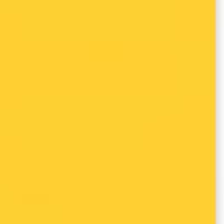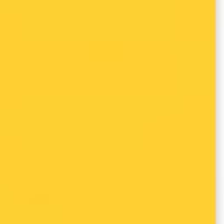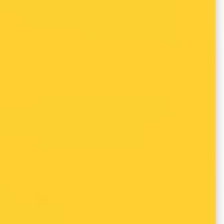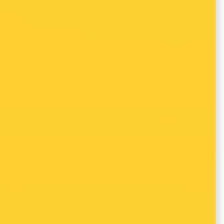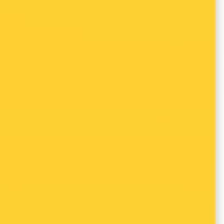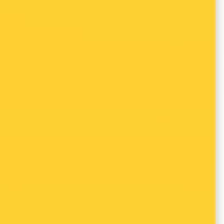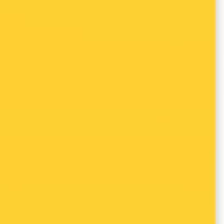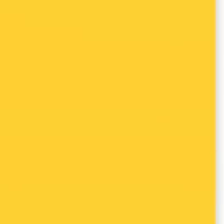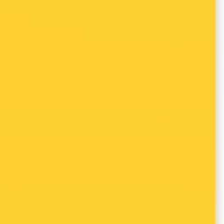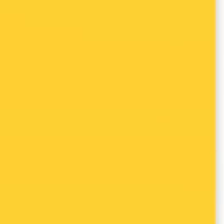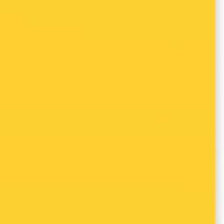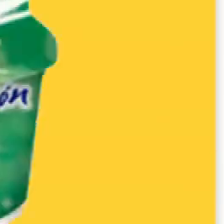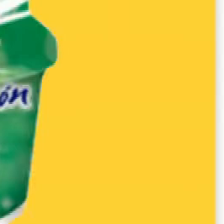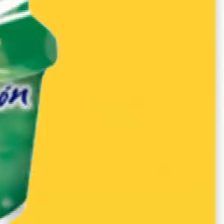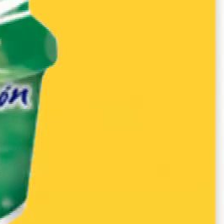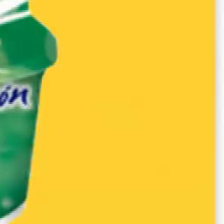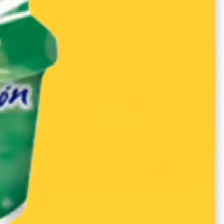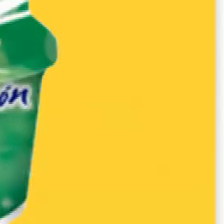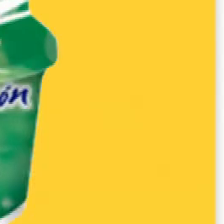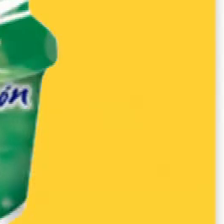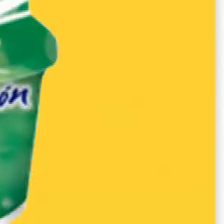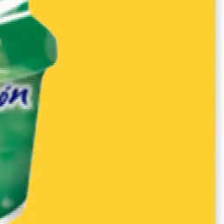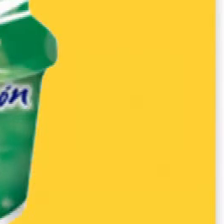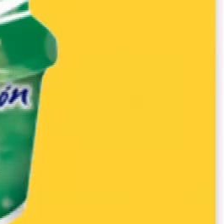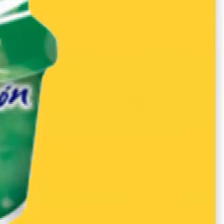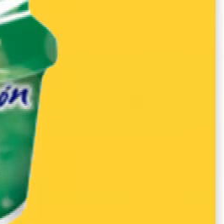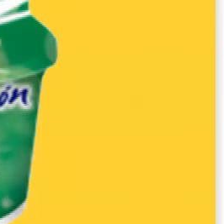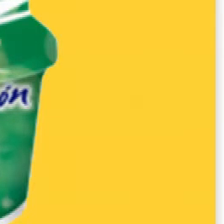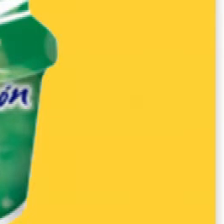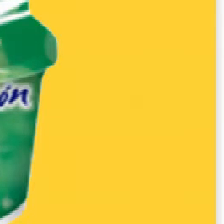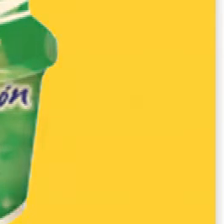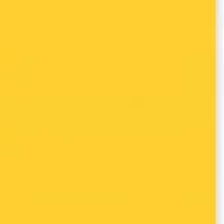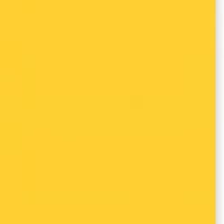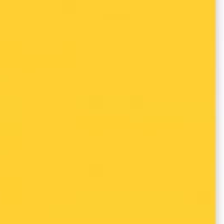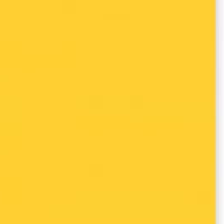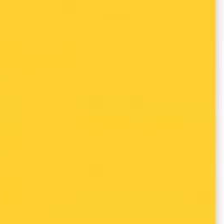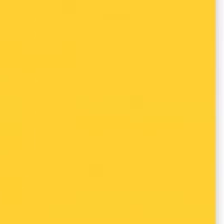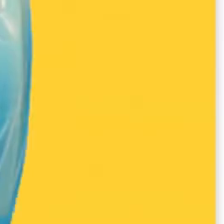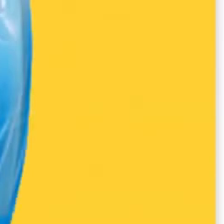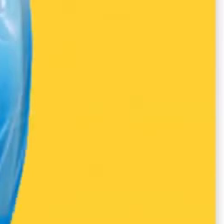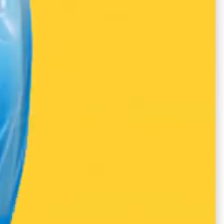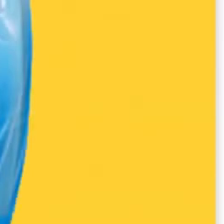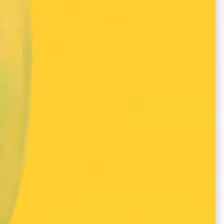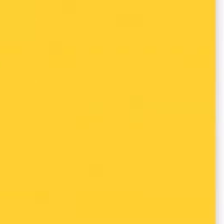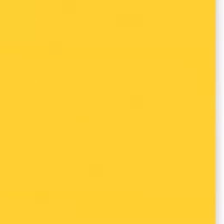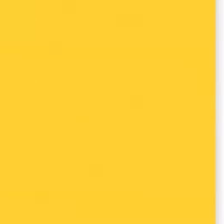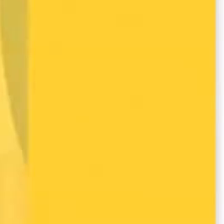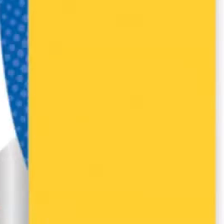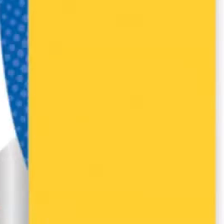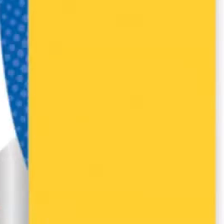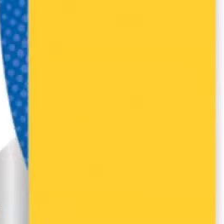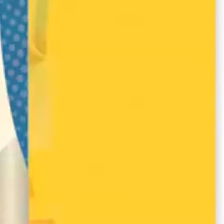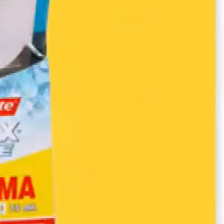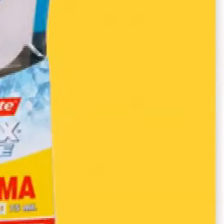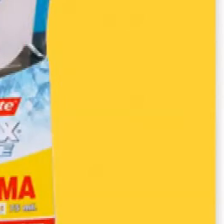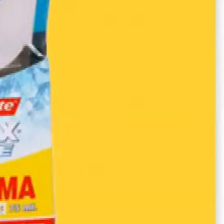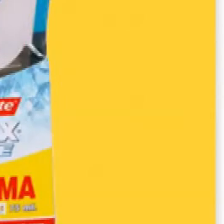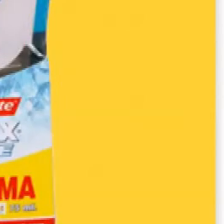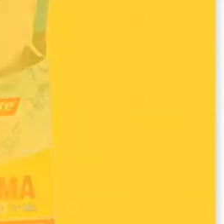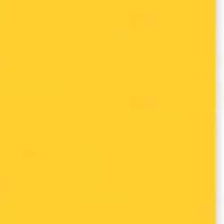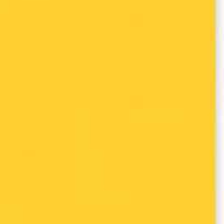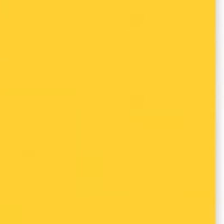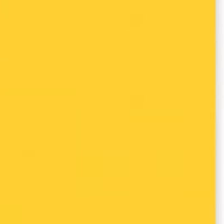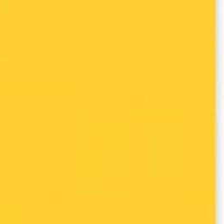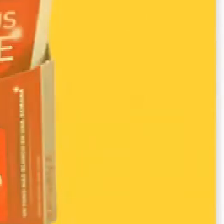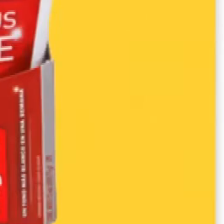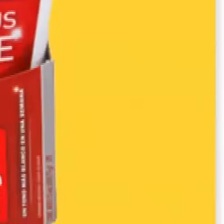Precios de locura en el aniversario La Quinta. 20% en referencias seleccionadas. Acción, Fabuloso, Suavitel, Ajax, desodorantes.